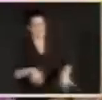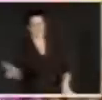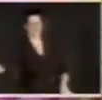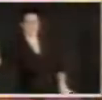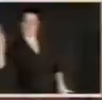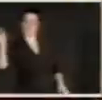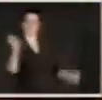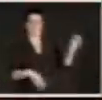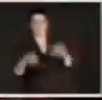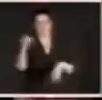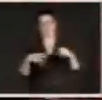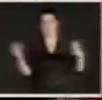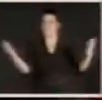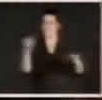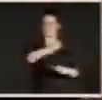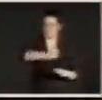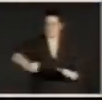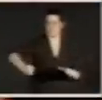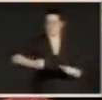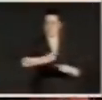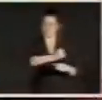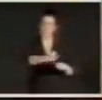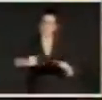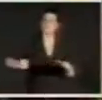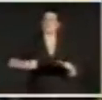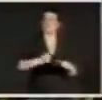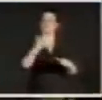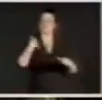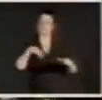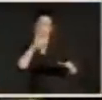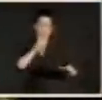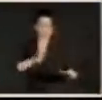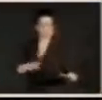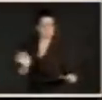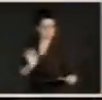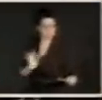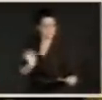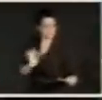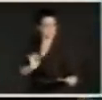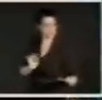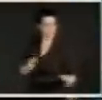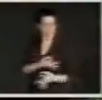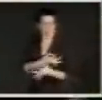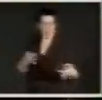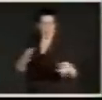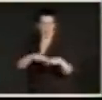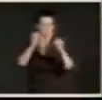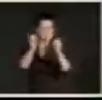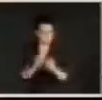oñate todo bien mezclado ya está preparado mi conjuro